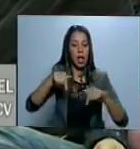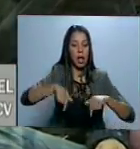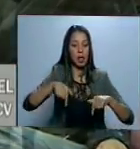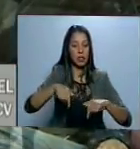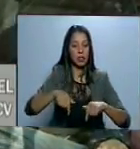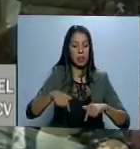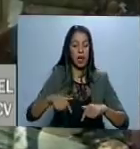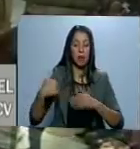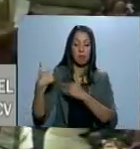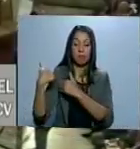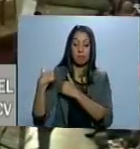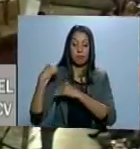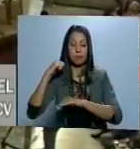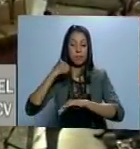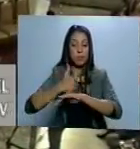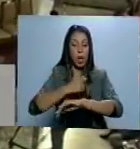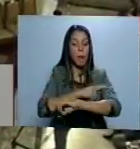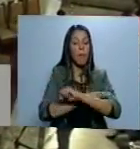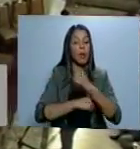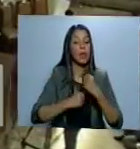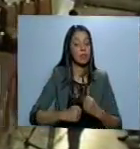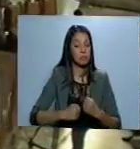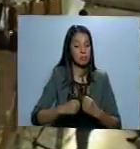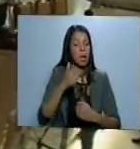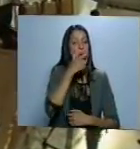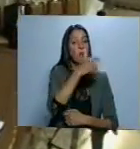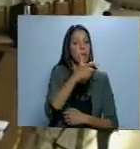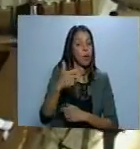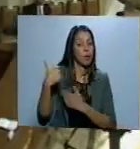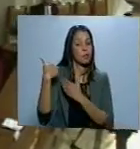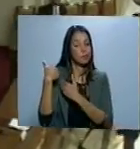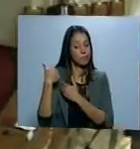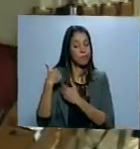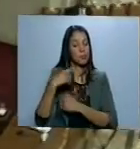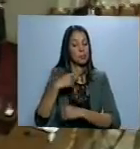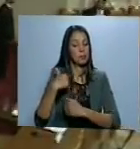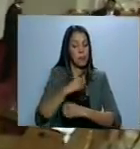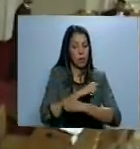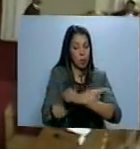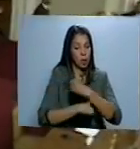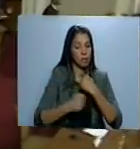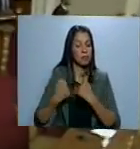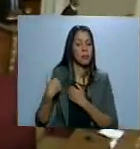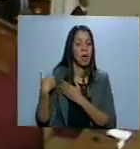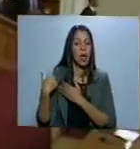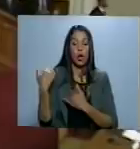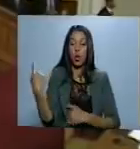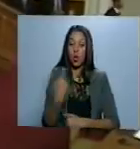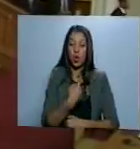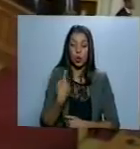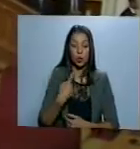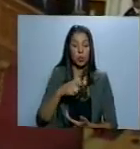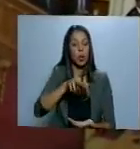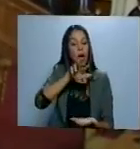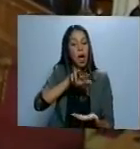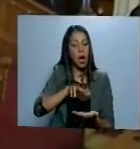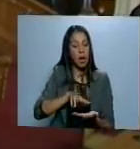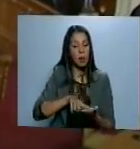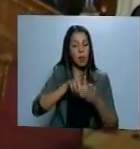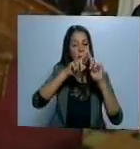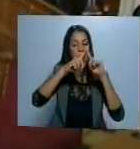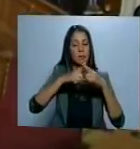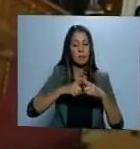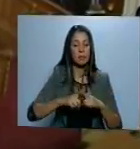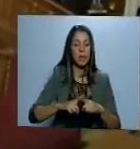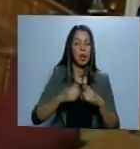Constituyente Plenipotenciaria y representante del Poder Constituyente Originario, se apruebe pues el presupuesto del Banco Central de